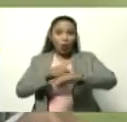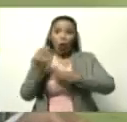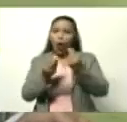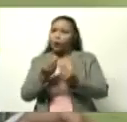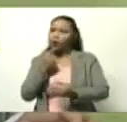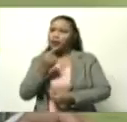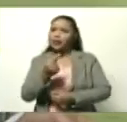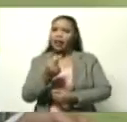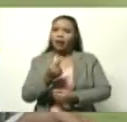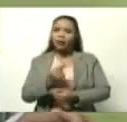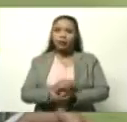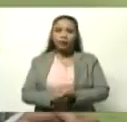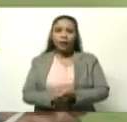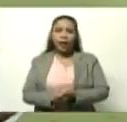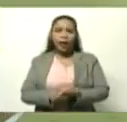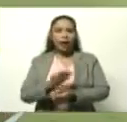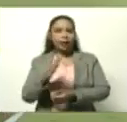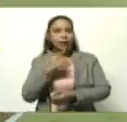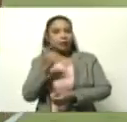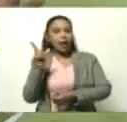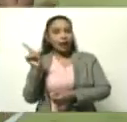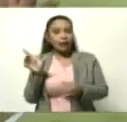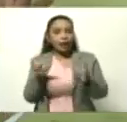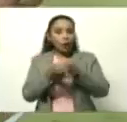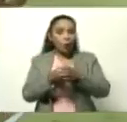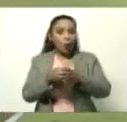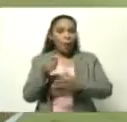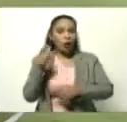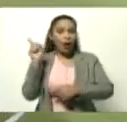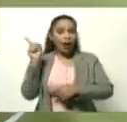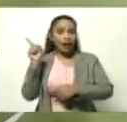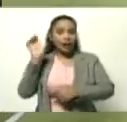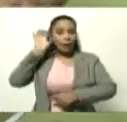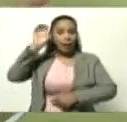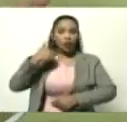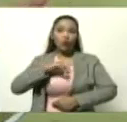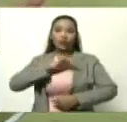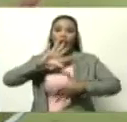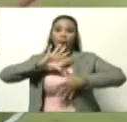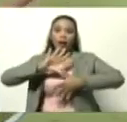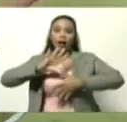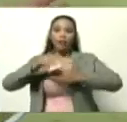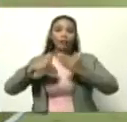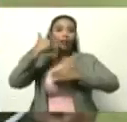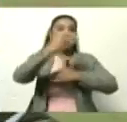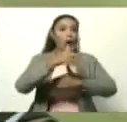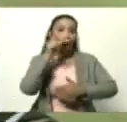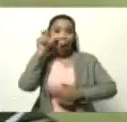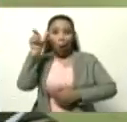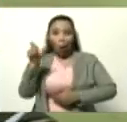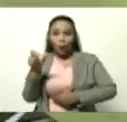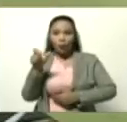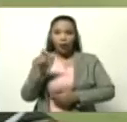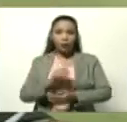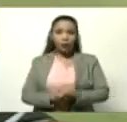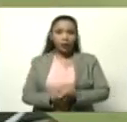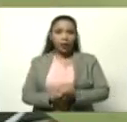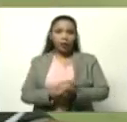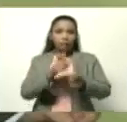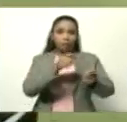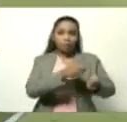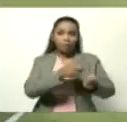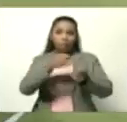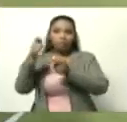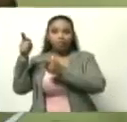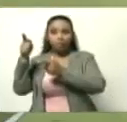se decía hace poco en el coloquio surge verdaderamente esa noción de nuestra américa que después de ser mártir va a